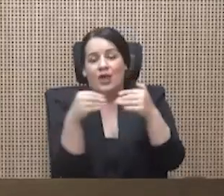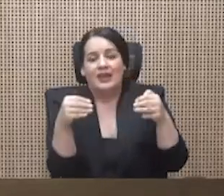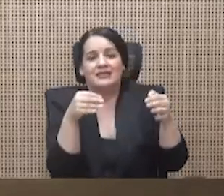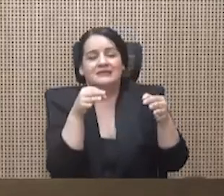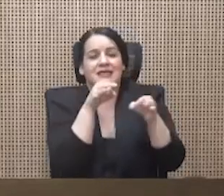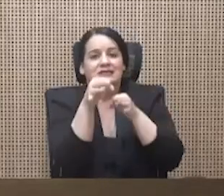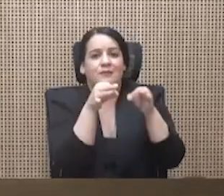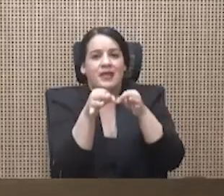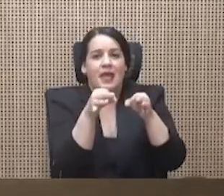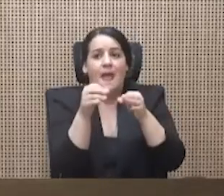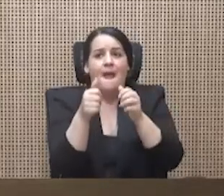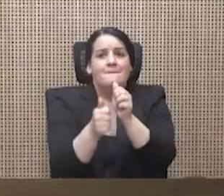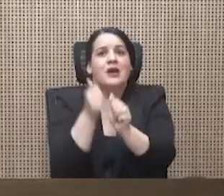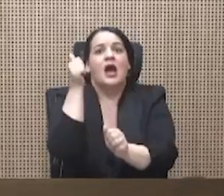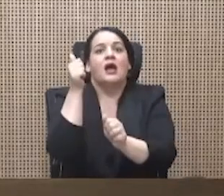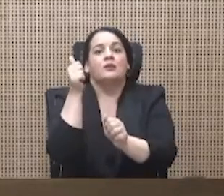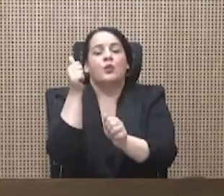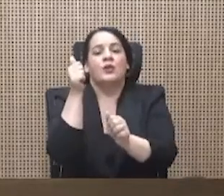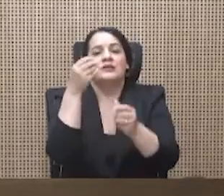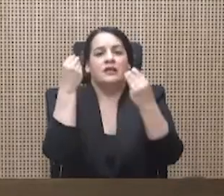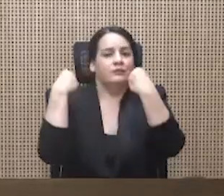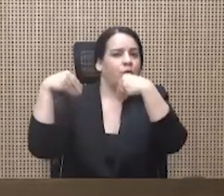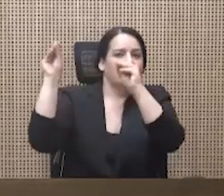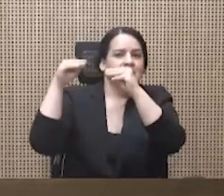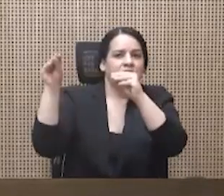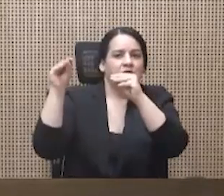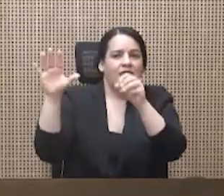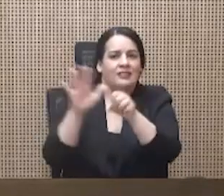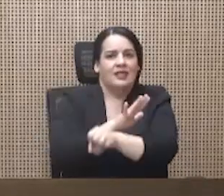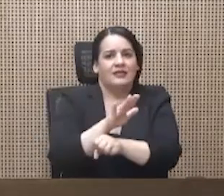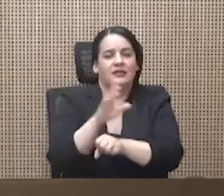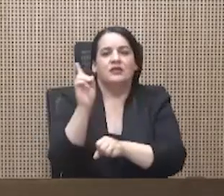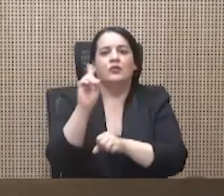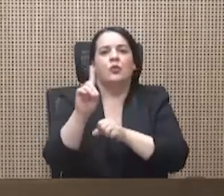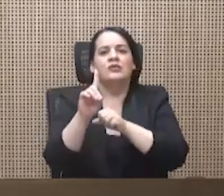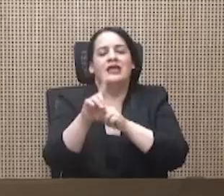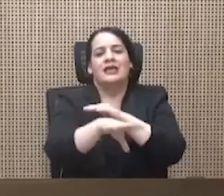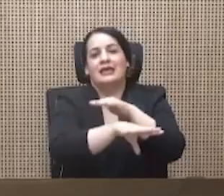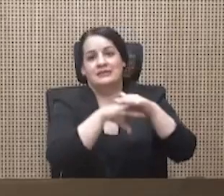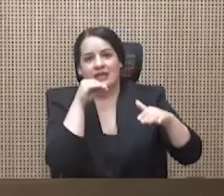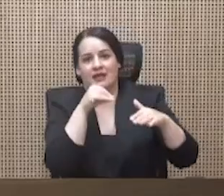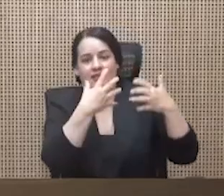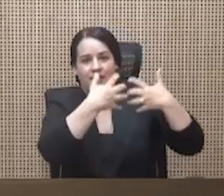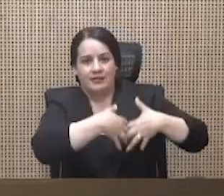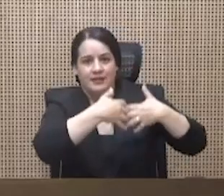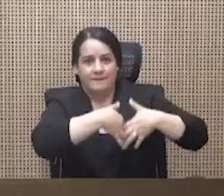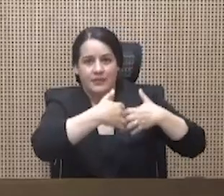mayores exportaciones netas, la mayoría provenientes de las zonas francas.